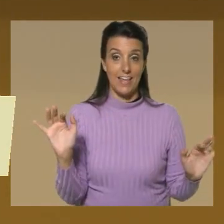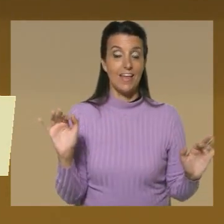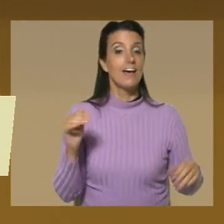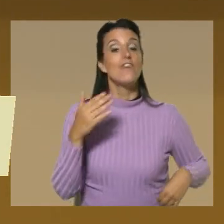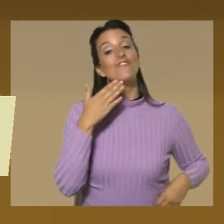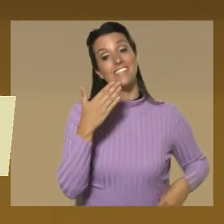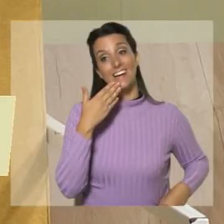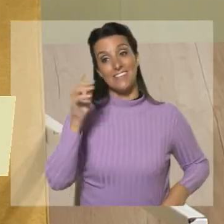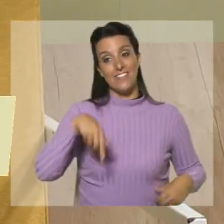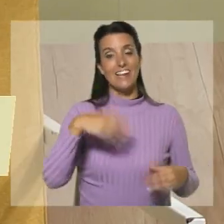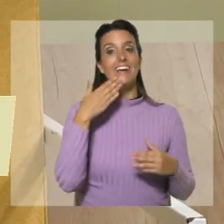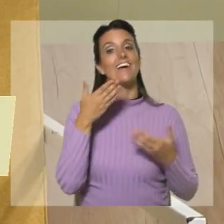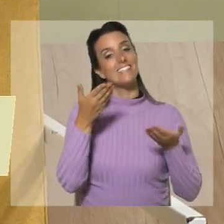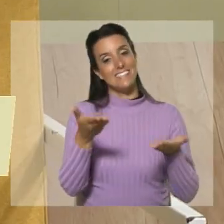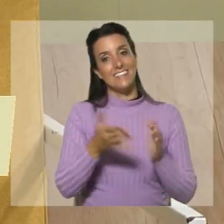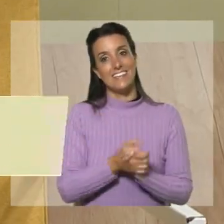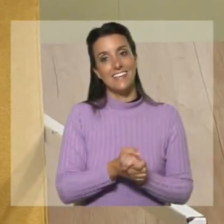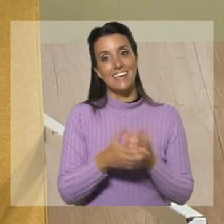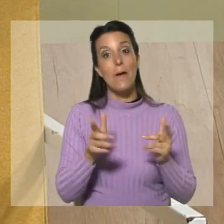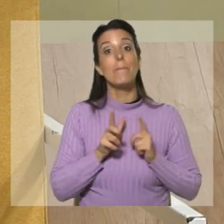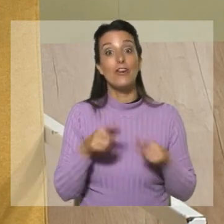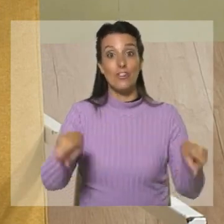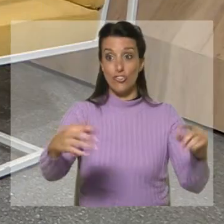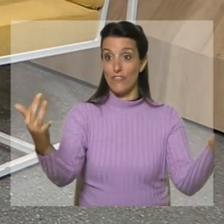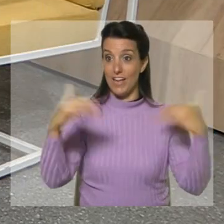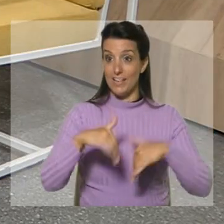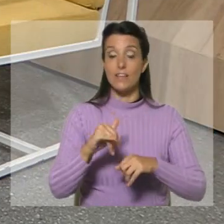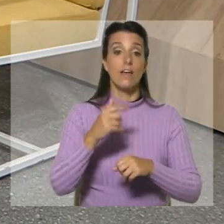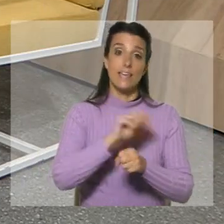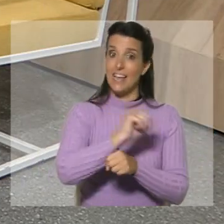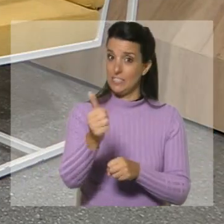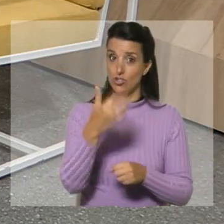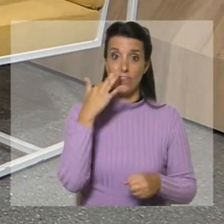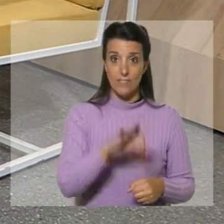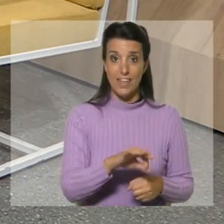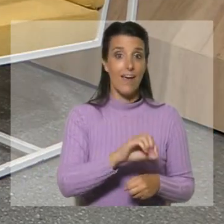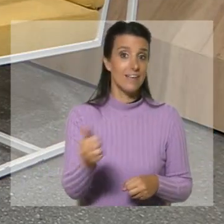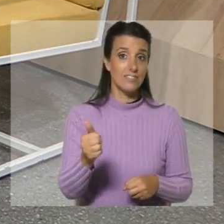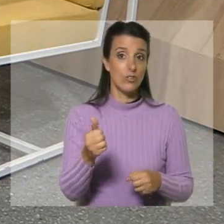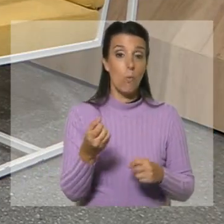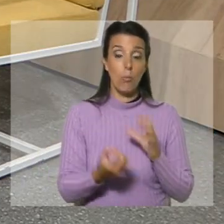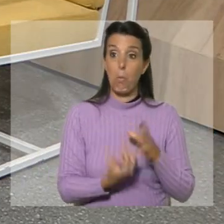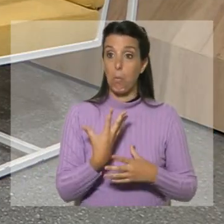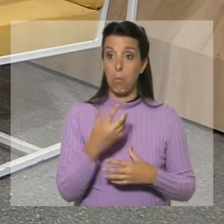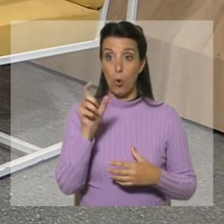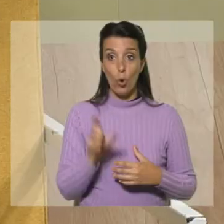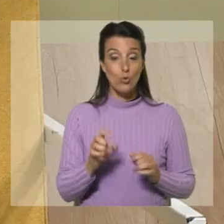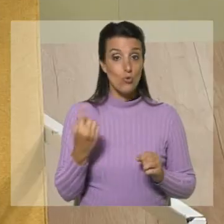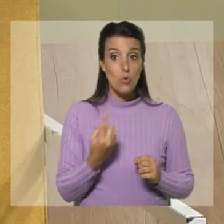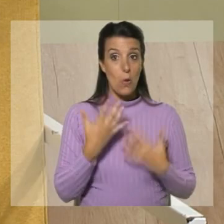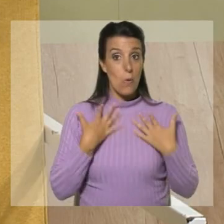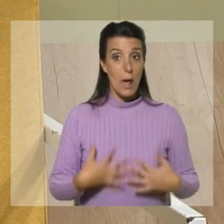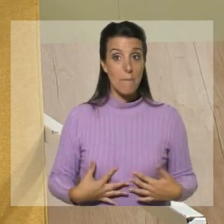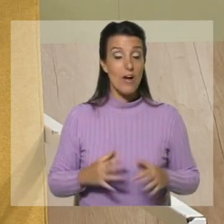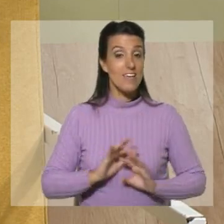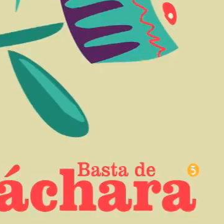Josefina, muchísimas gracias por tu presencia. Felicitaciones además por el éxito, porque digo, es algo que nació de vos, que vos le pones el cuerpo